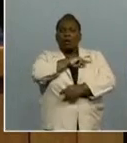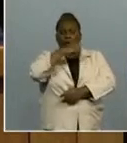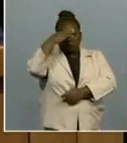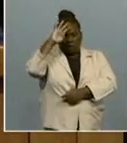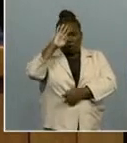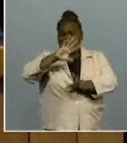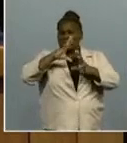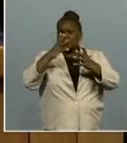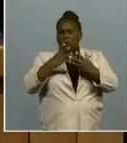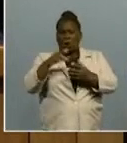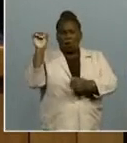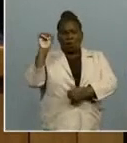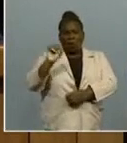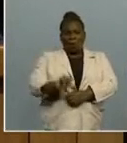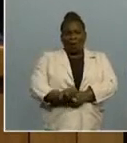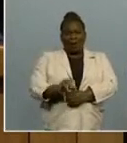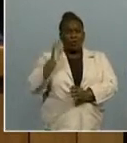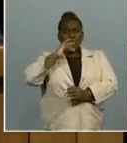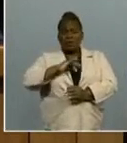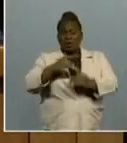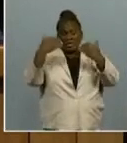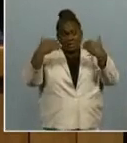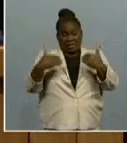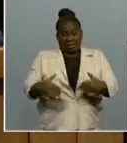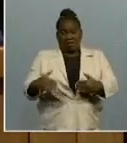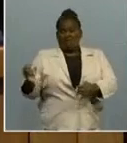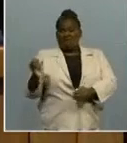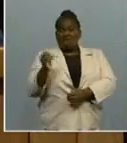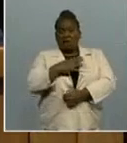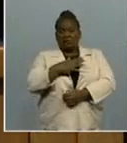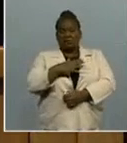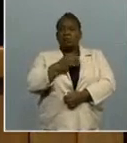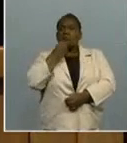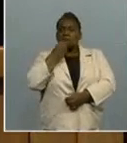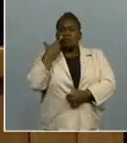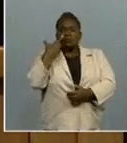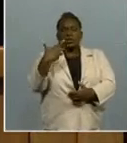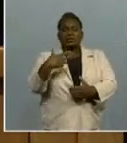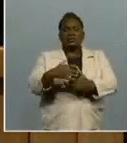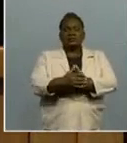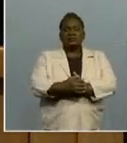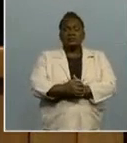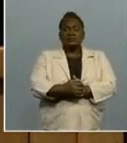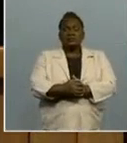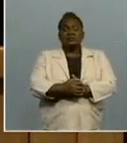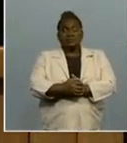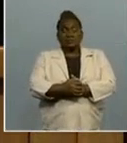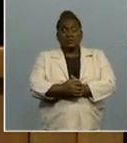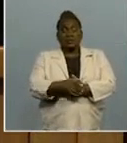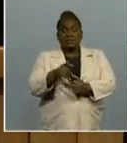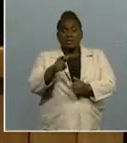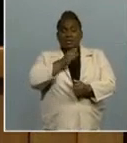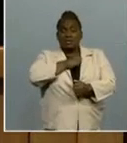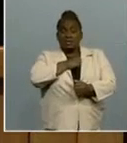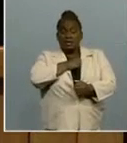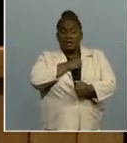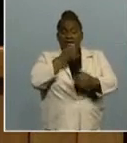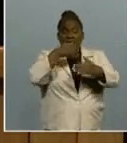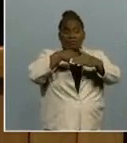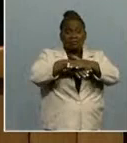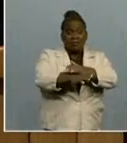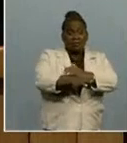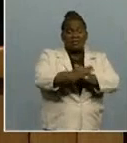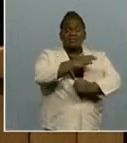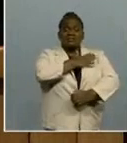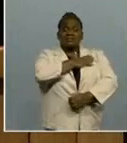vulgar indecente y falso vale y sin embargo trata de colarse por el flanco de la